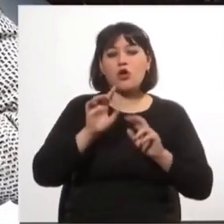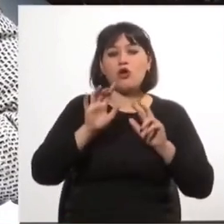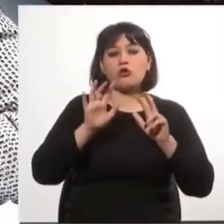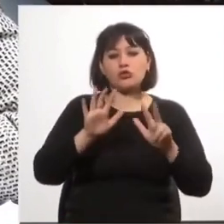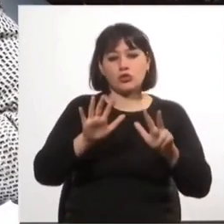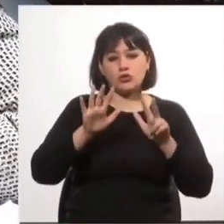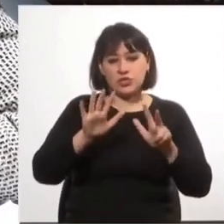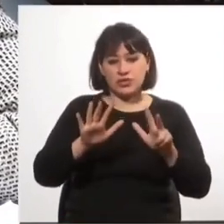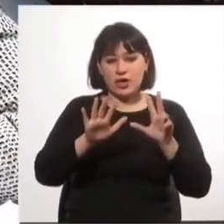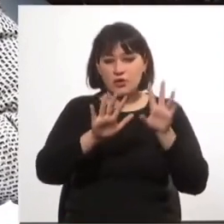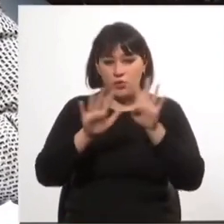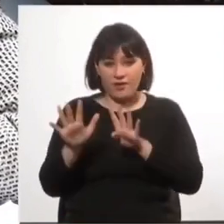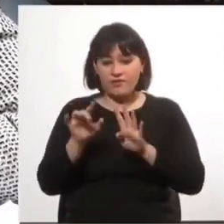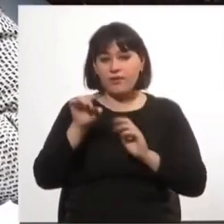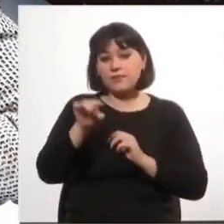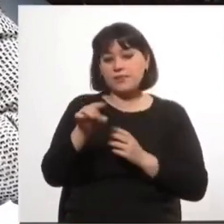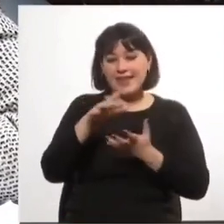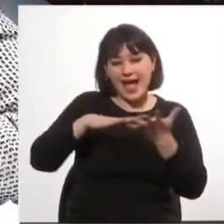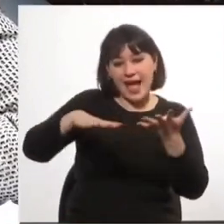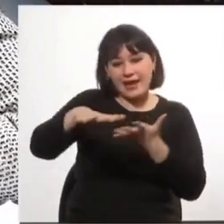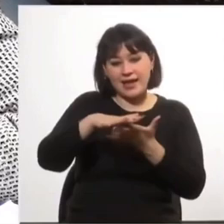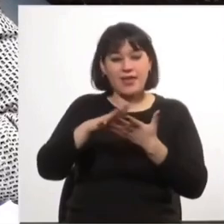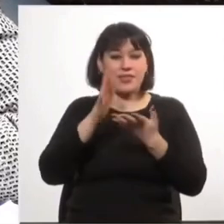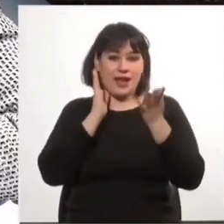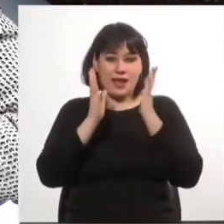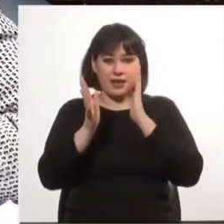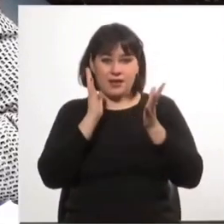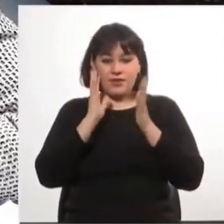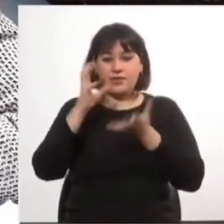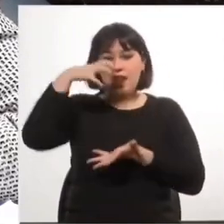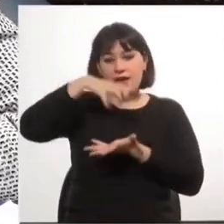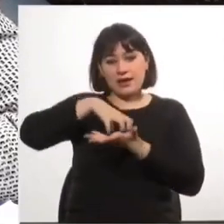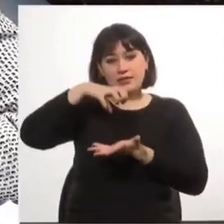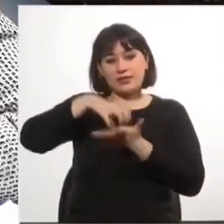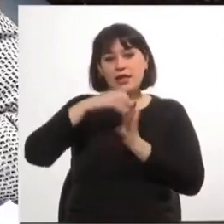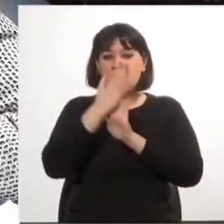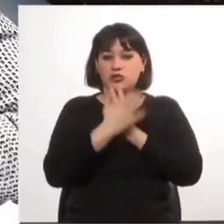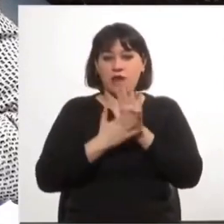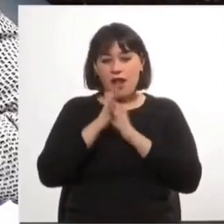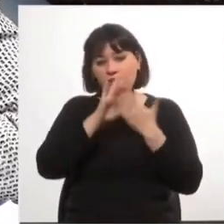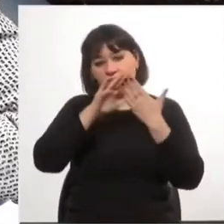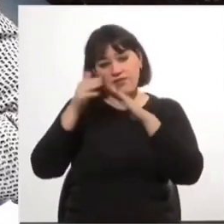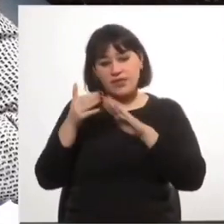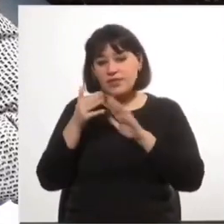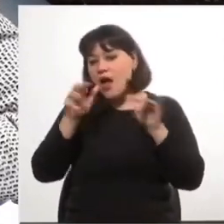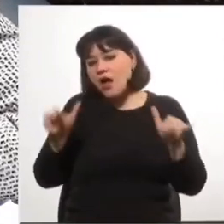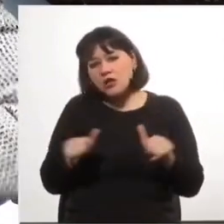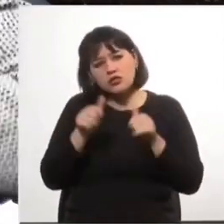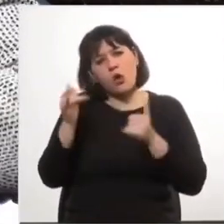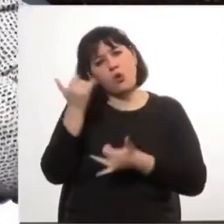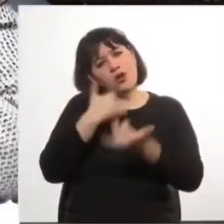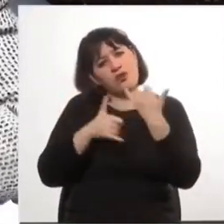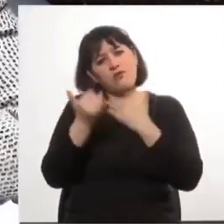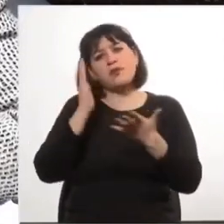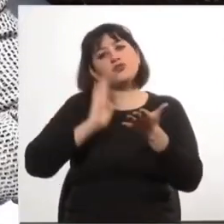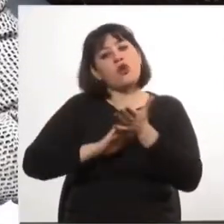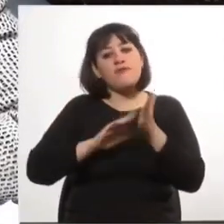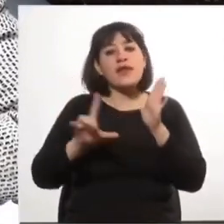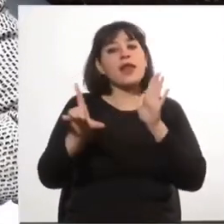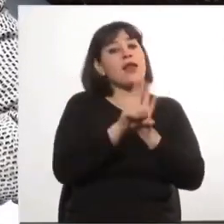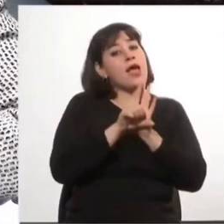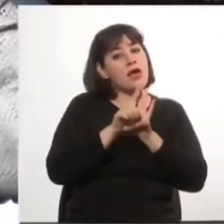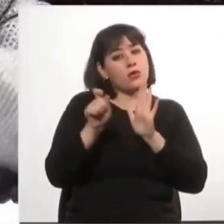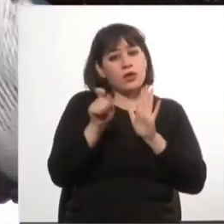19.889, que el área jurídica de la Agencia de la Vivienda realizó el informe sobre la ley de